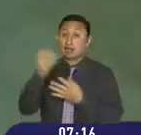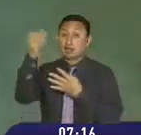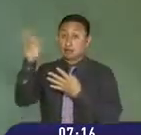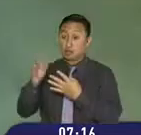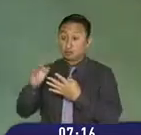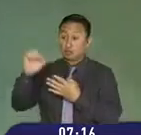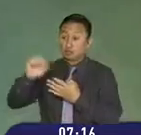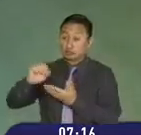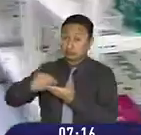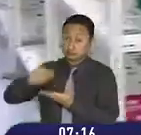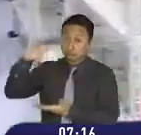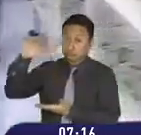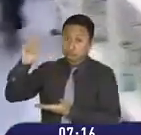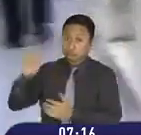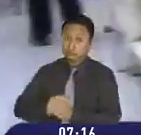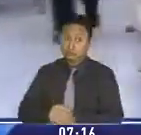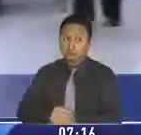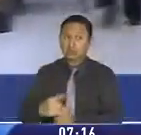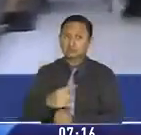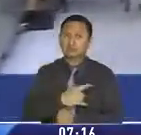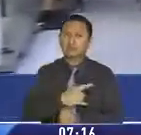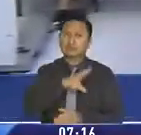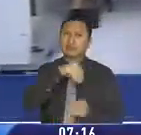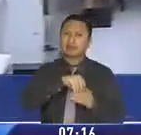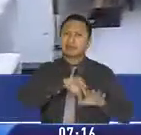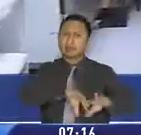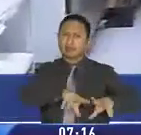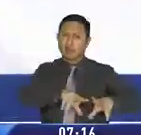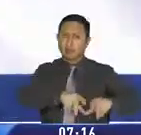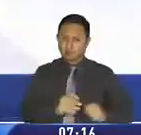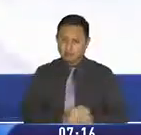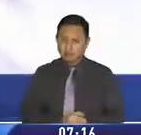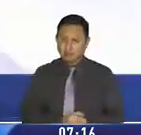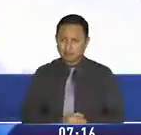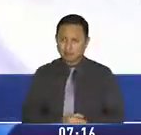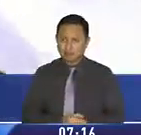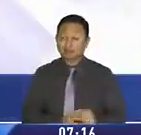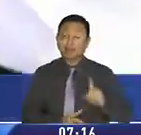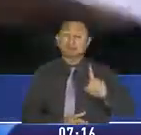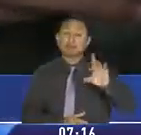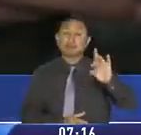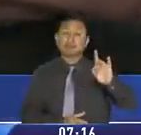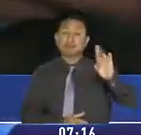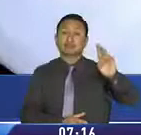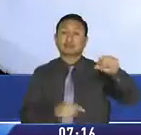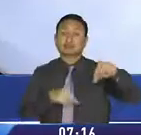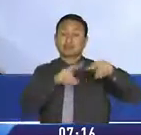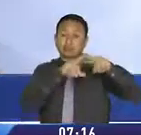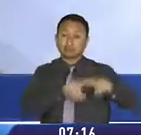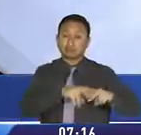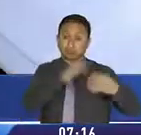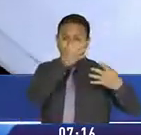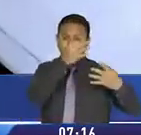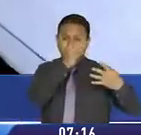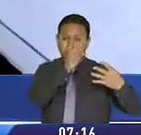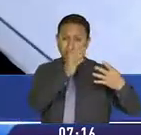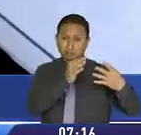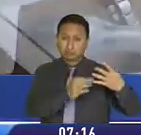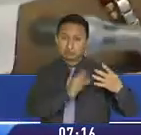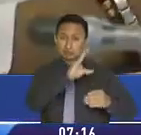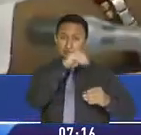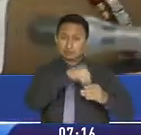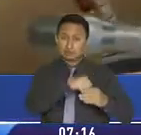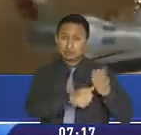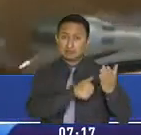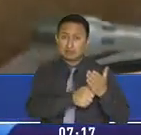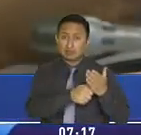otro problema y esta es la corrupción en el sistema de salud. De 187 auditorías que se realizaron en los centros del